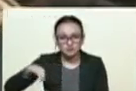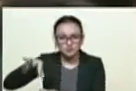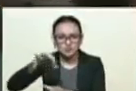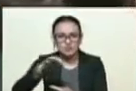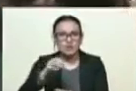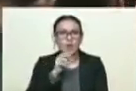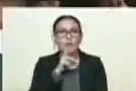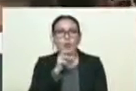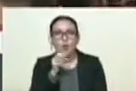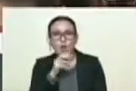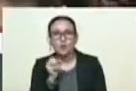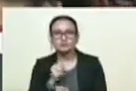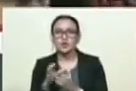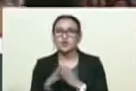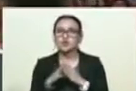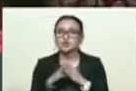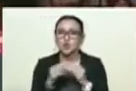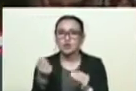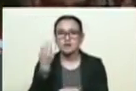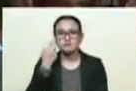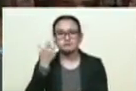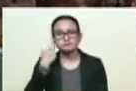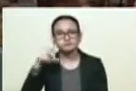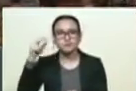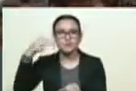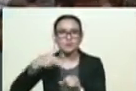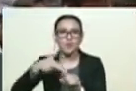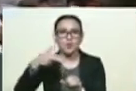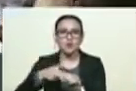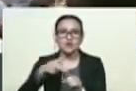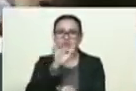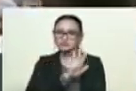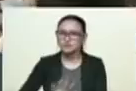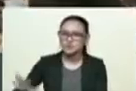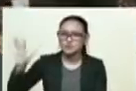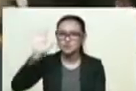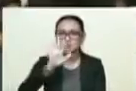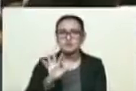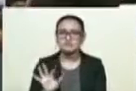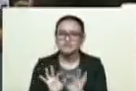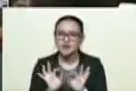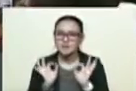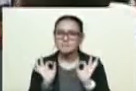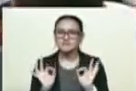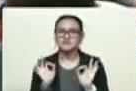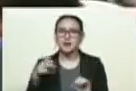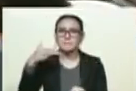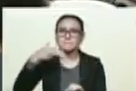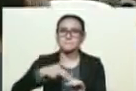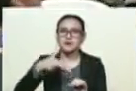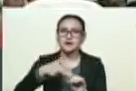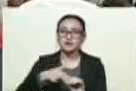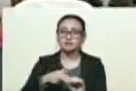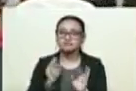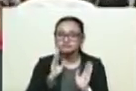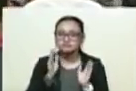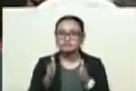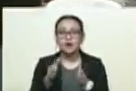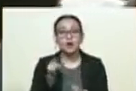minado en todas las criptomonedas que existen, y en especial del Petro para la juventud.